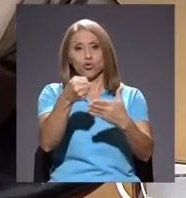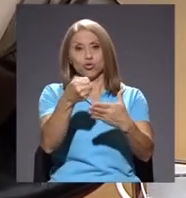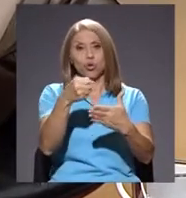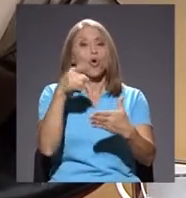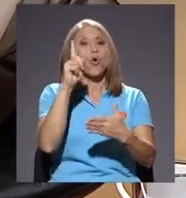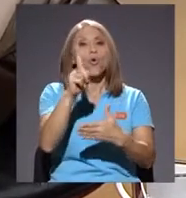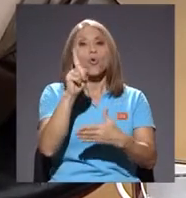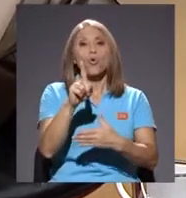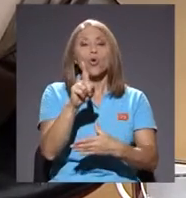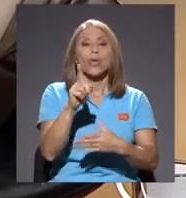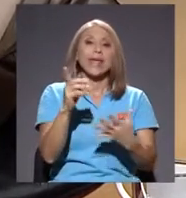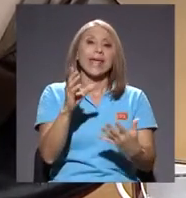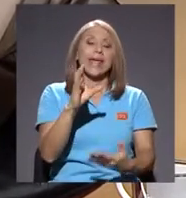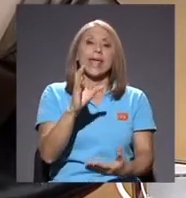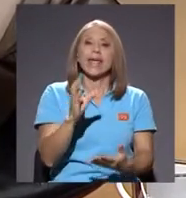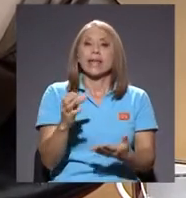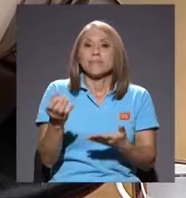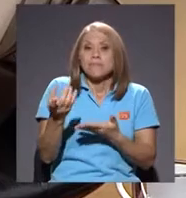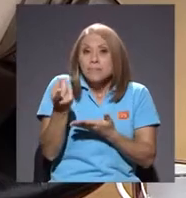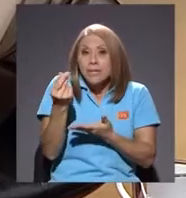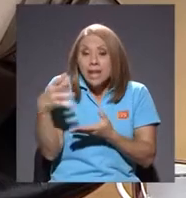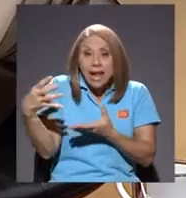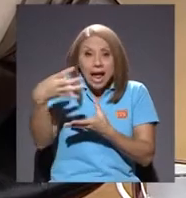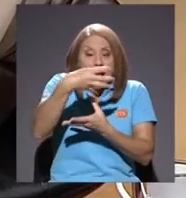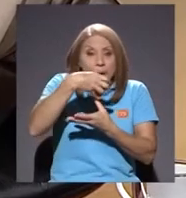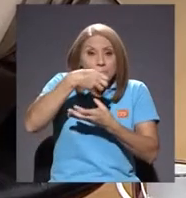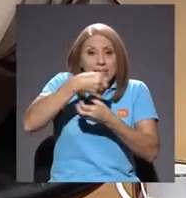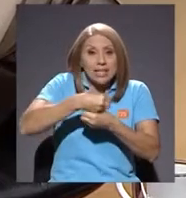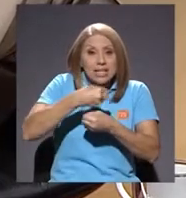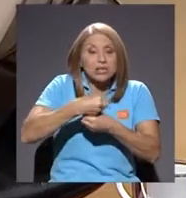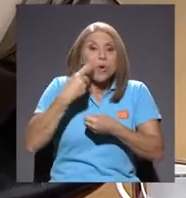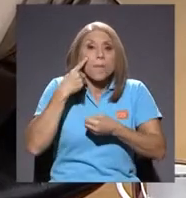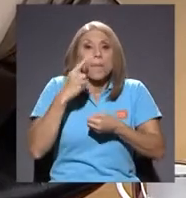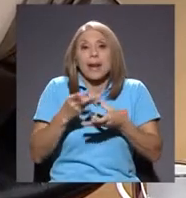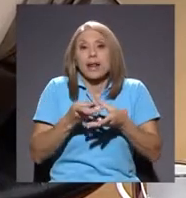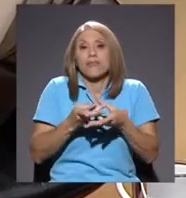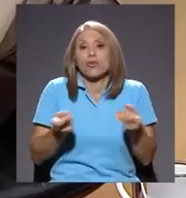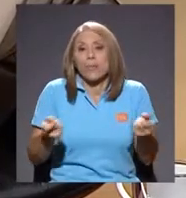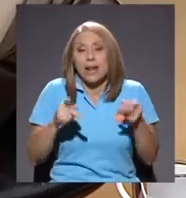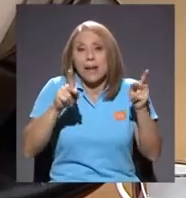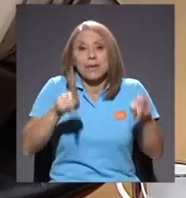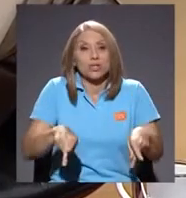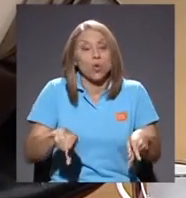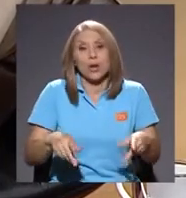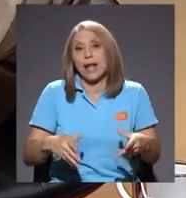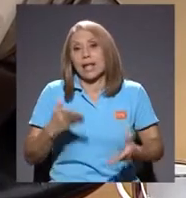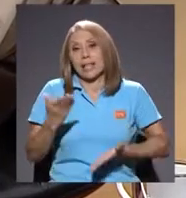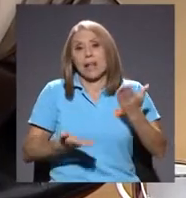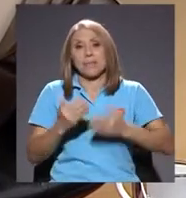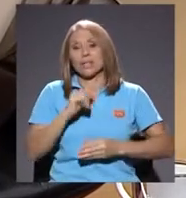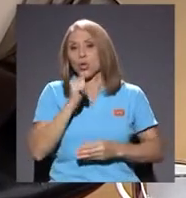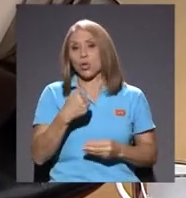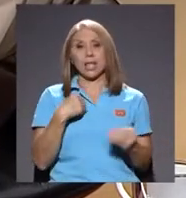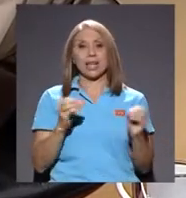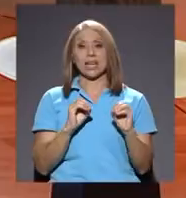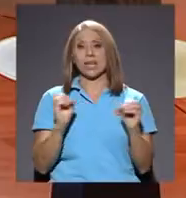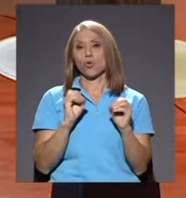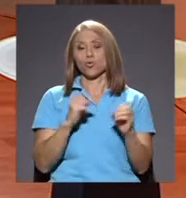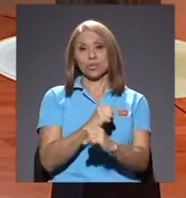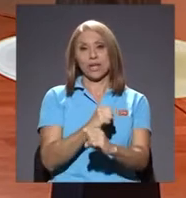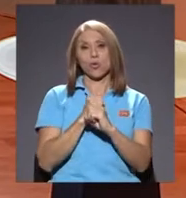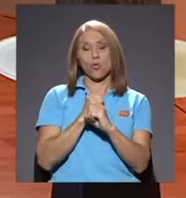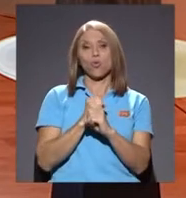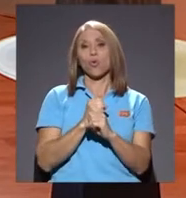de tratar de resolver que la persona ya que no tenemos un seguro de desempleo tenga alguna alternativa para salir